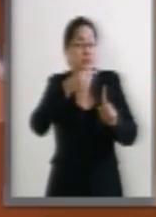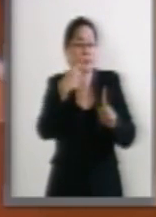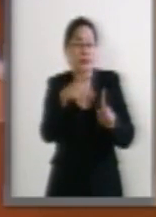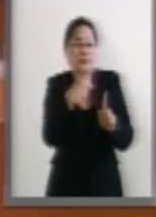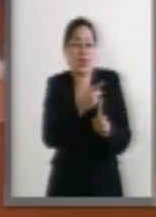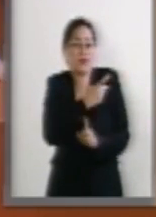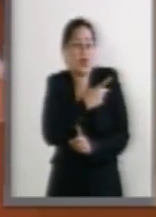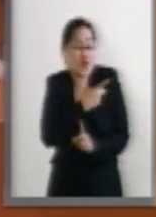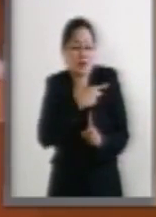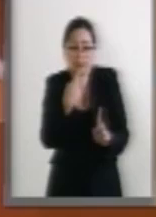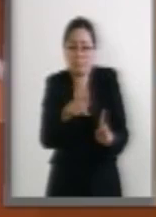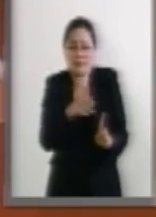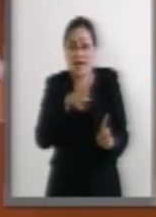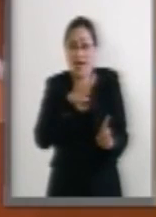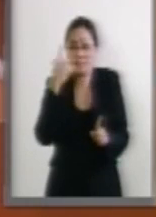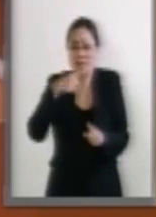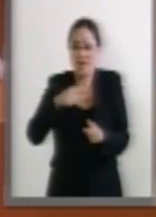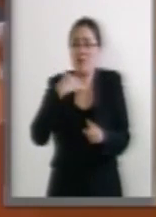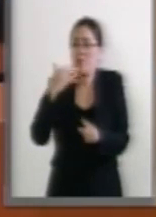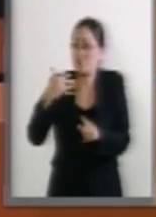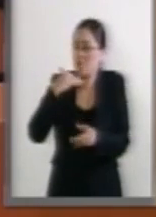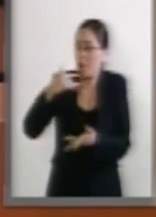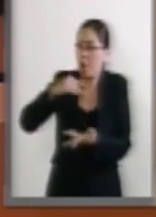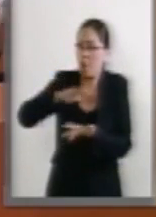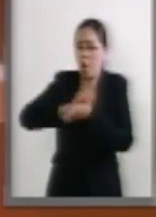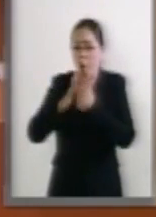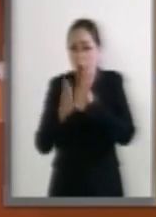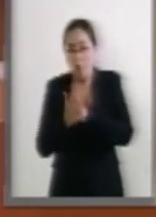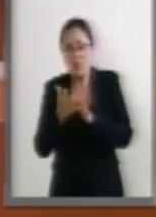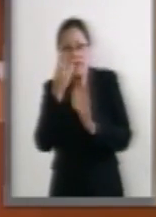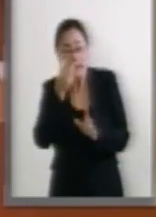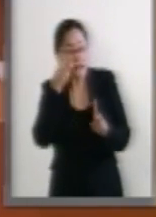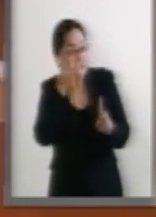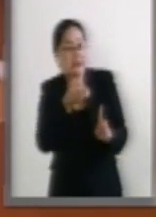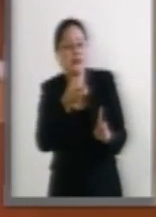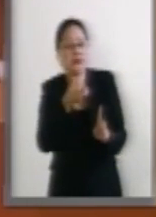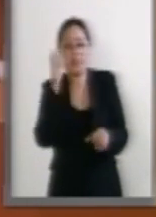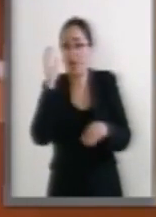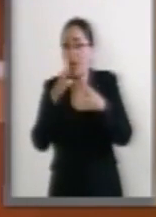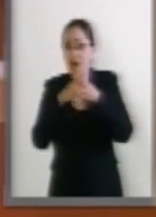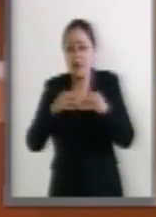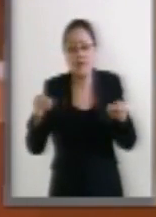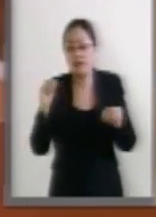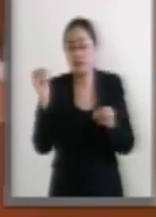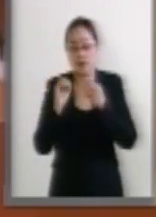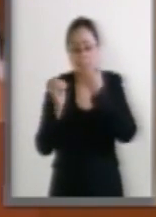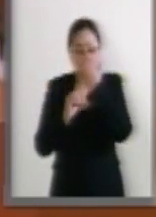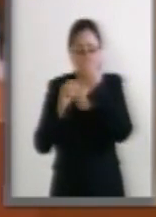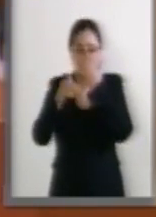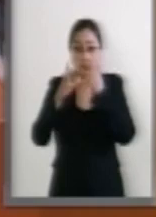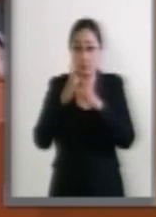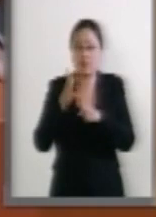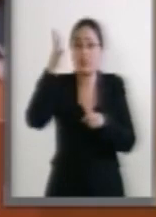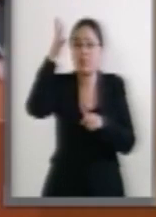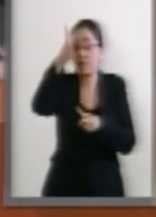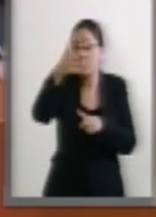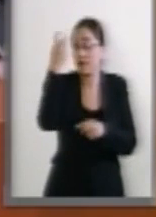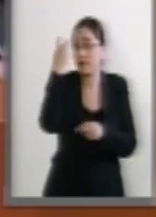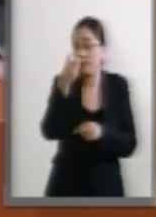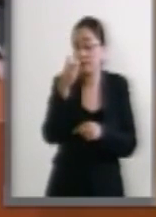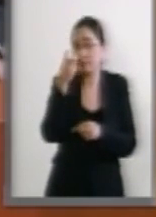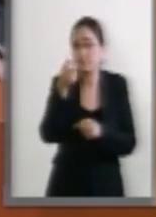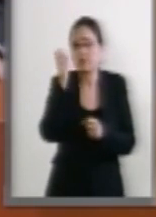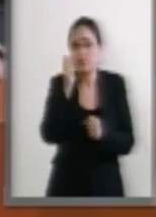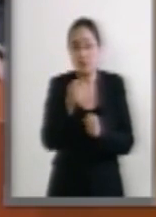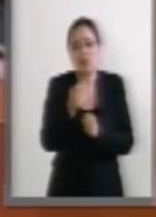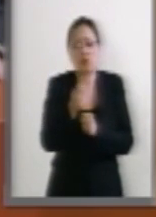los problemas de opacidad. Uno de los grandes retos que tenemos por delante es poner fin a